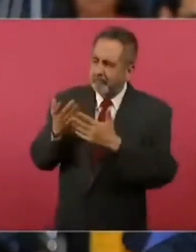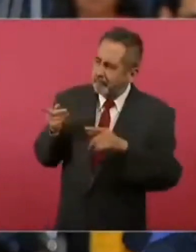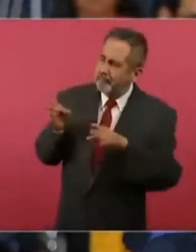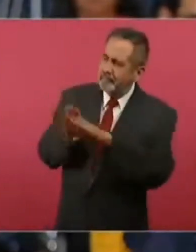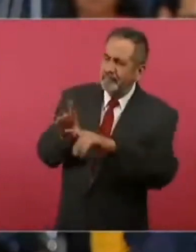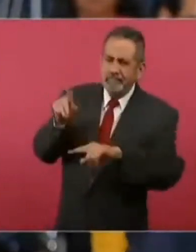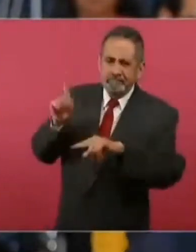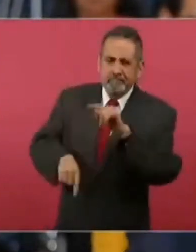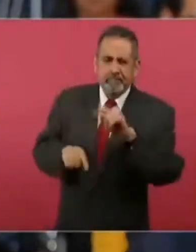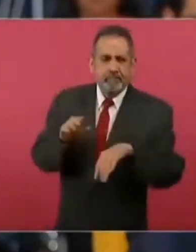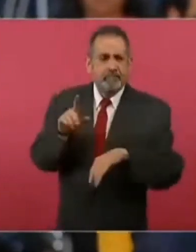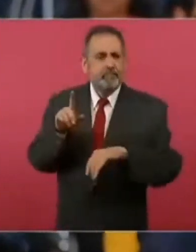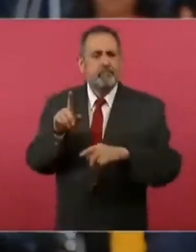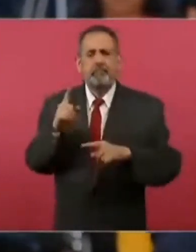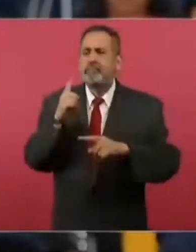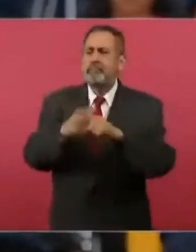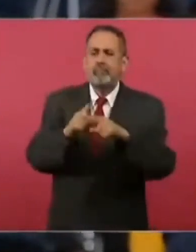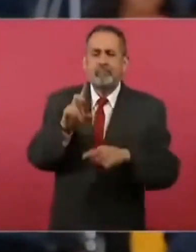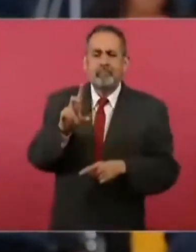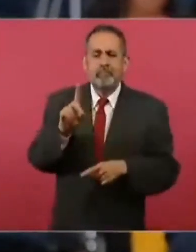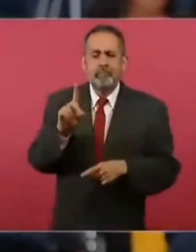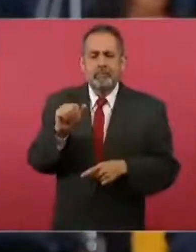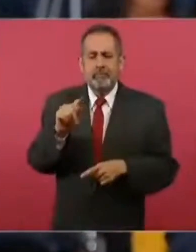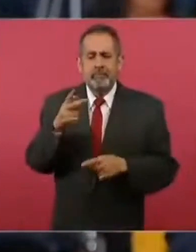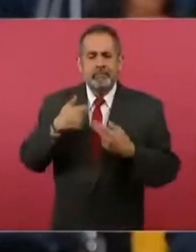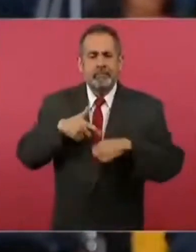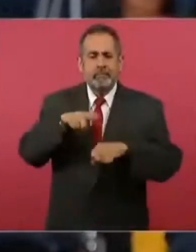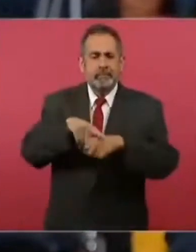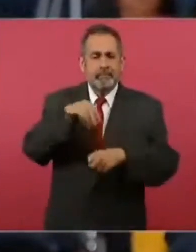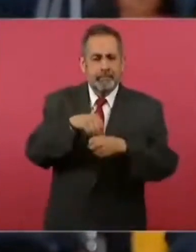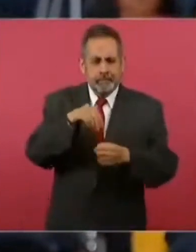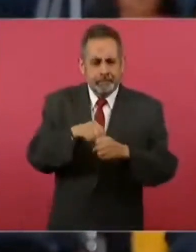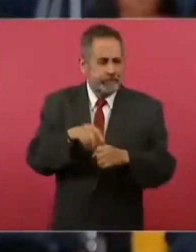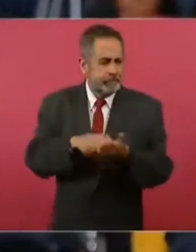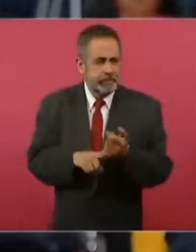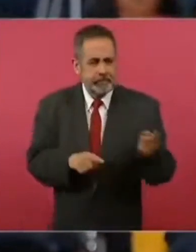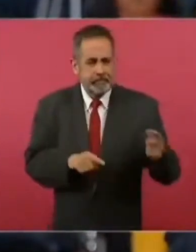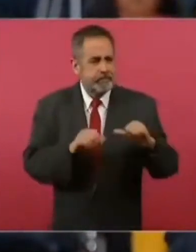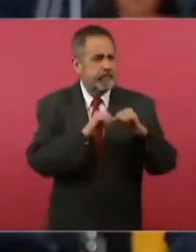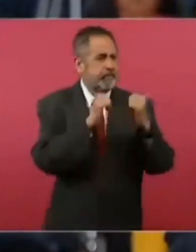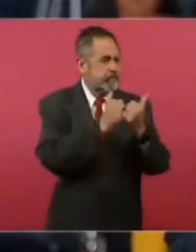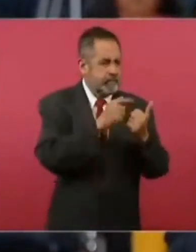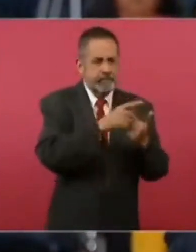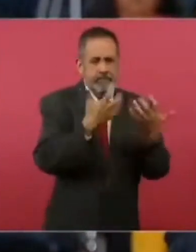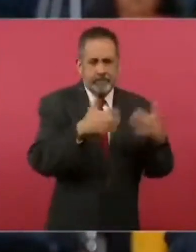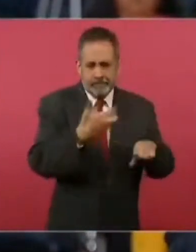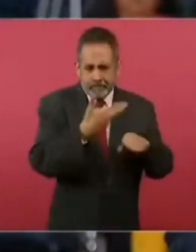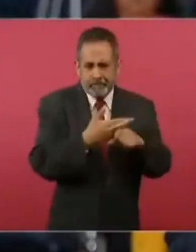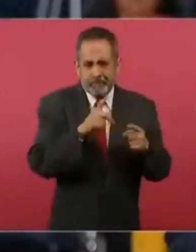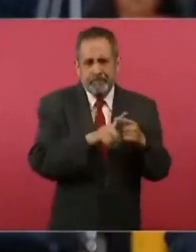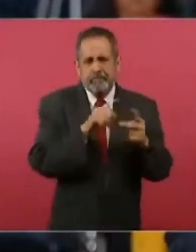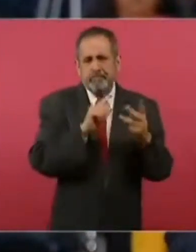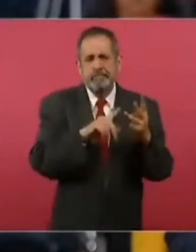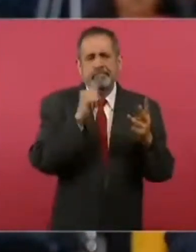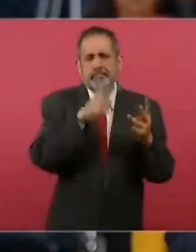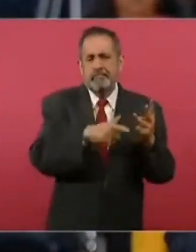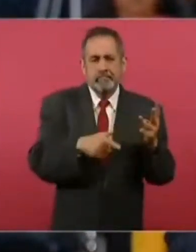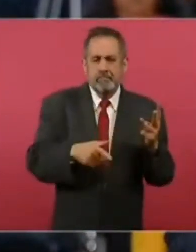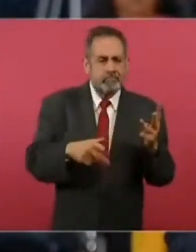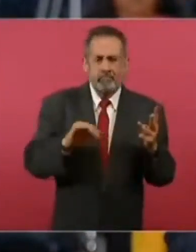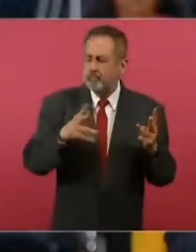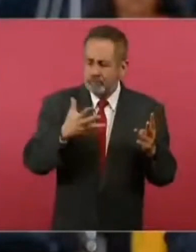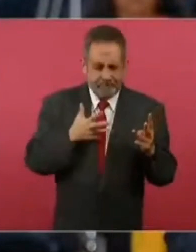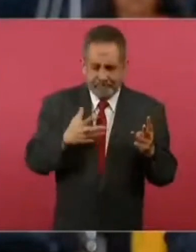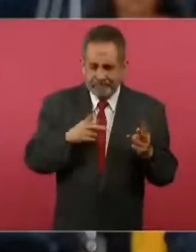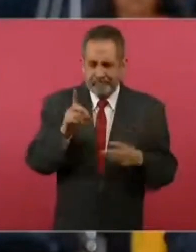por supuestos datos personales. Las organizaciones civiles, como las empresas, como cualquier persona moral, no tienen